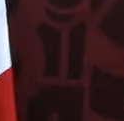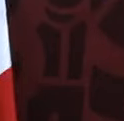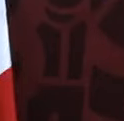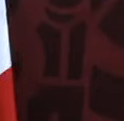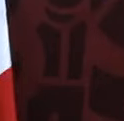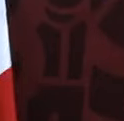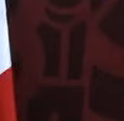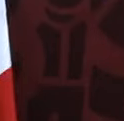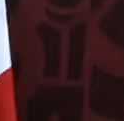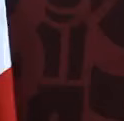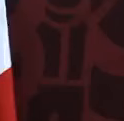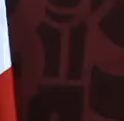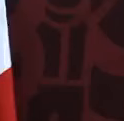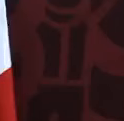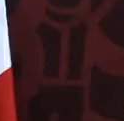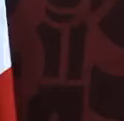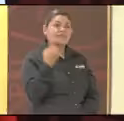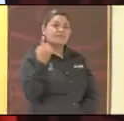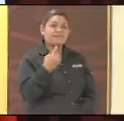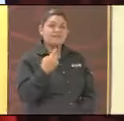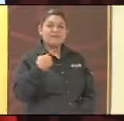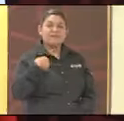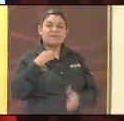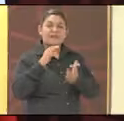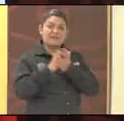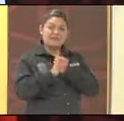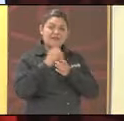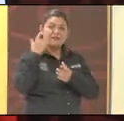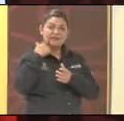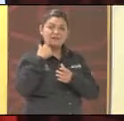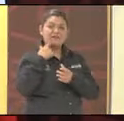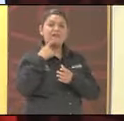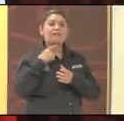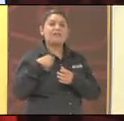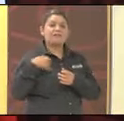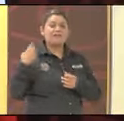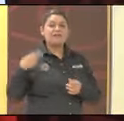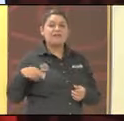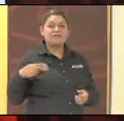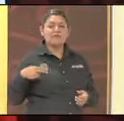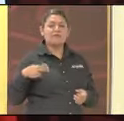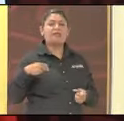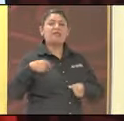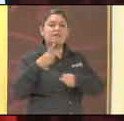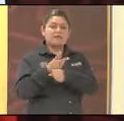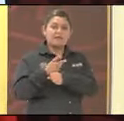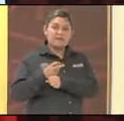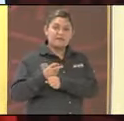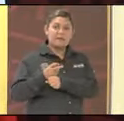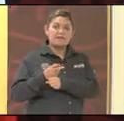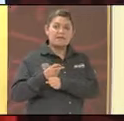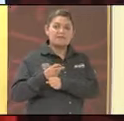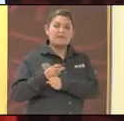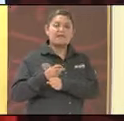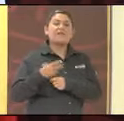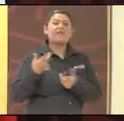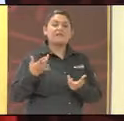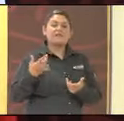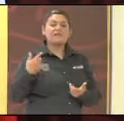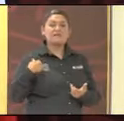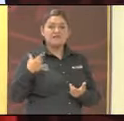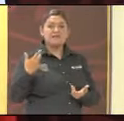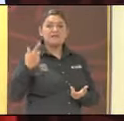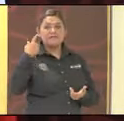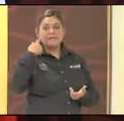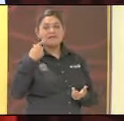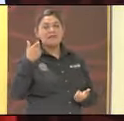Y quiero decirles que mi esposa también fue nombrada, invitada, ¿verdad? Y pues también ella tuvo